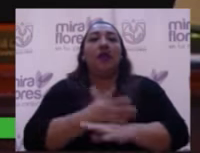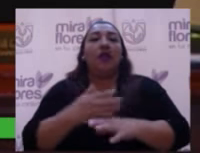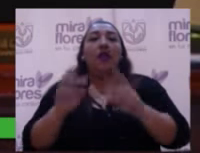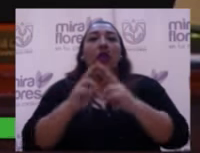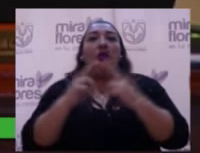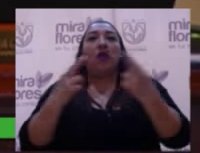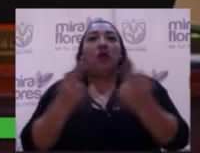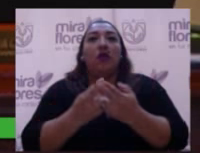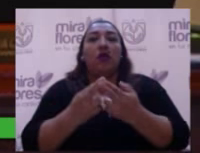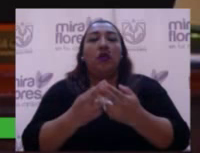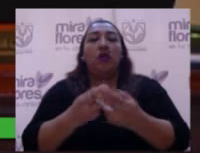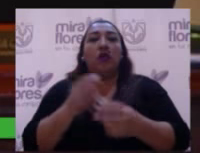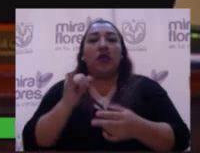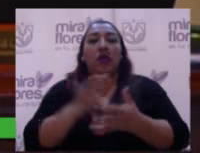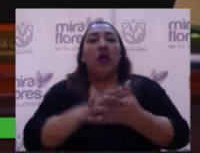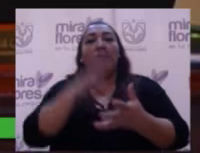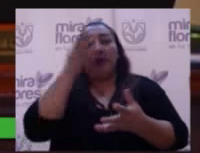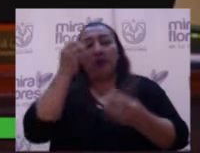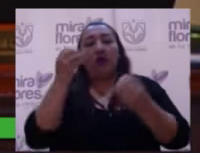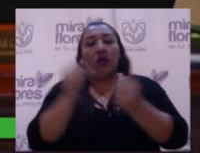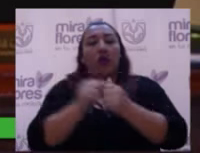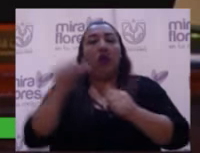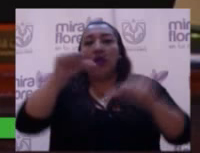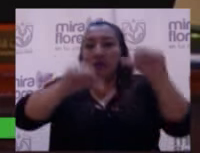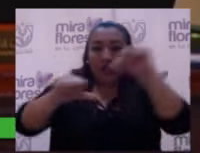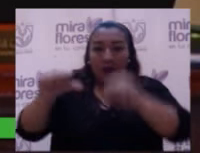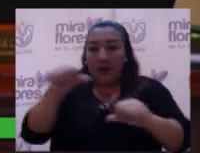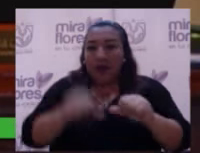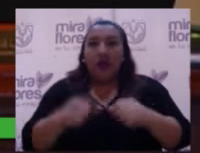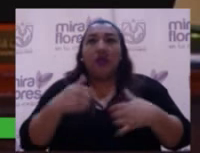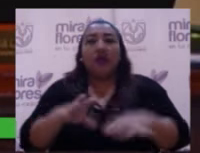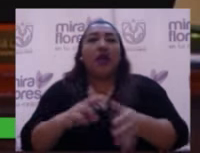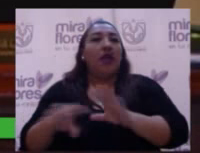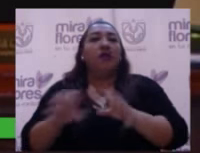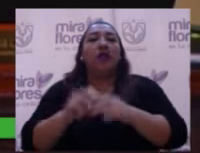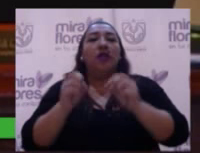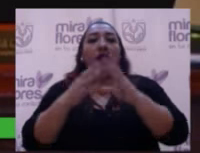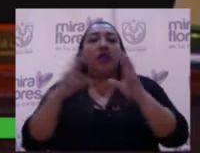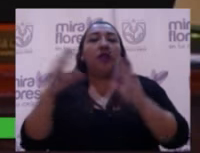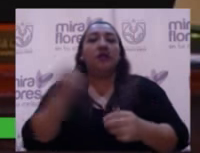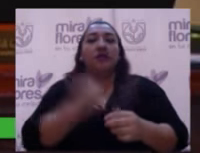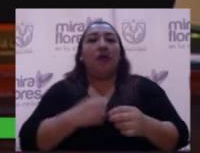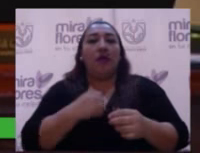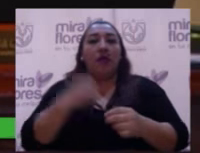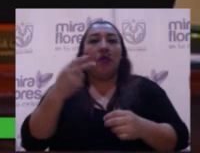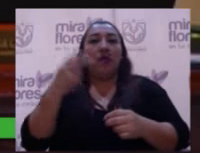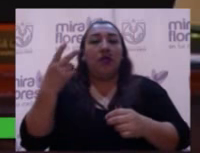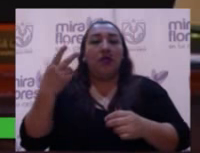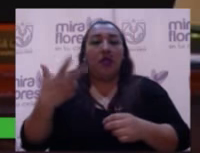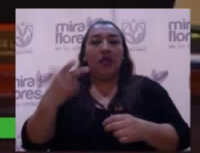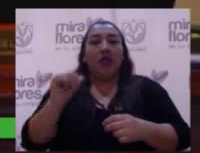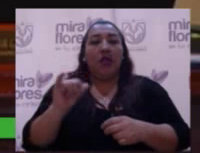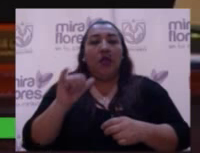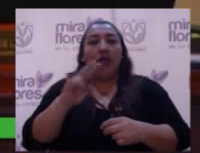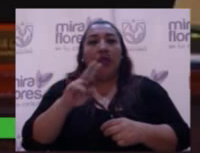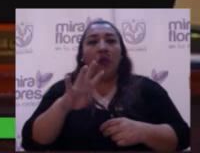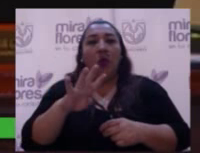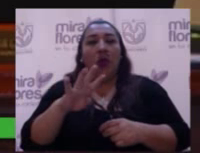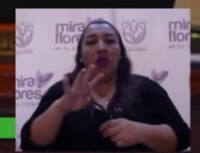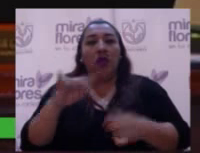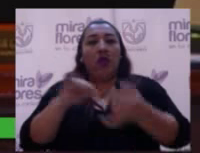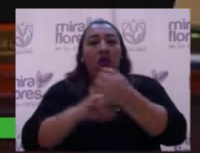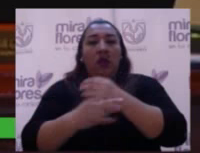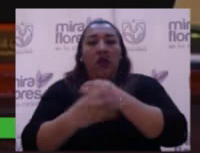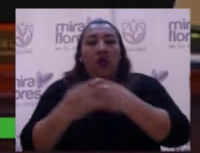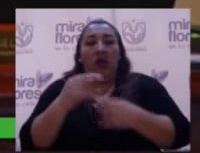evento Diviértete y Aprende con Experimento, llevado a cabo el día sábado 23 y domingo 24 de septiembre en el Parque